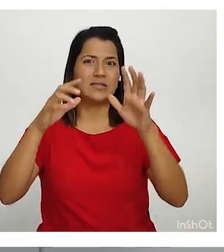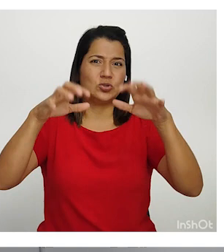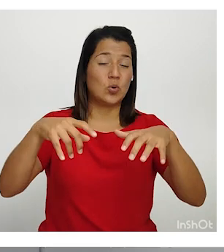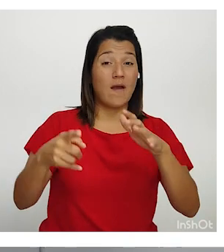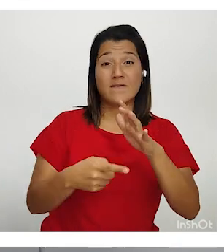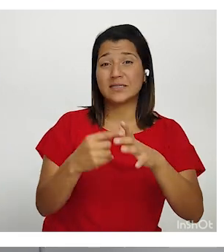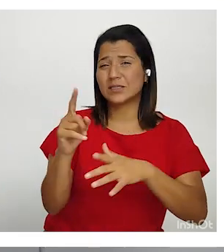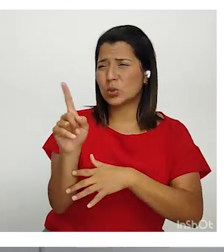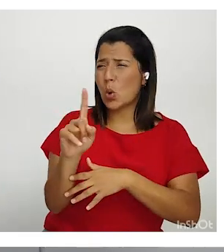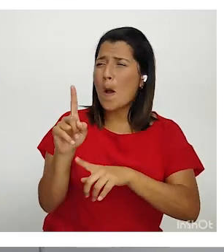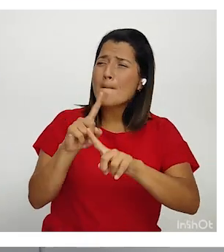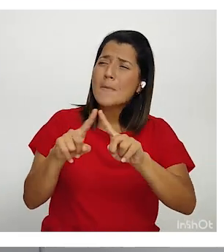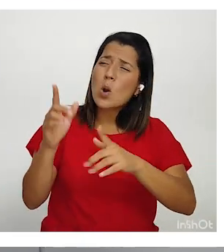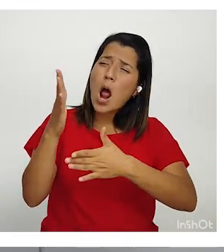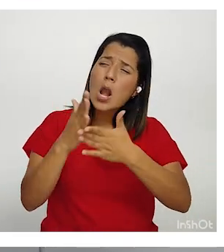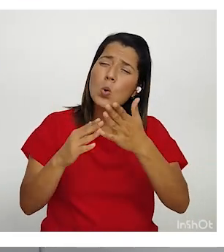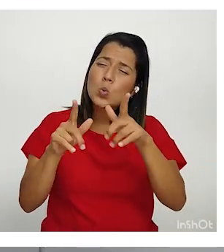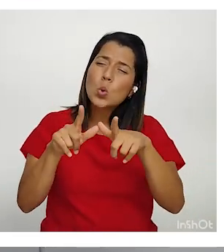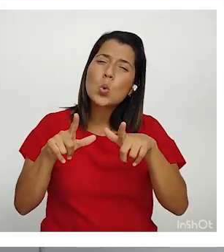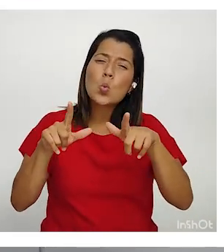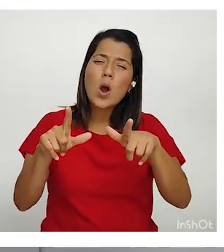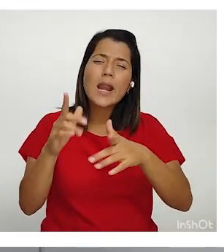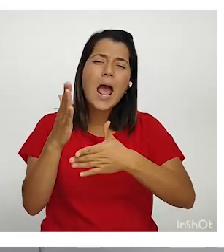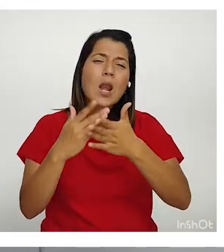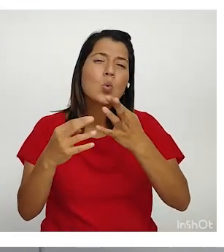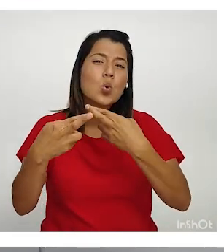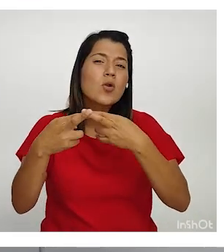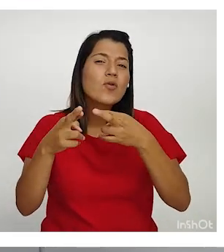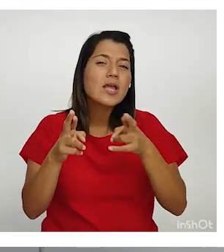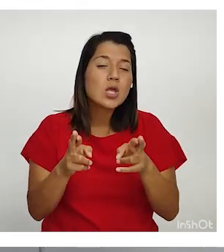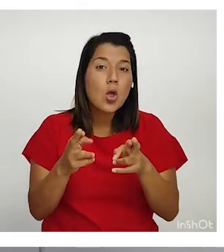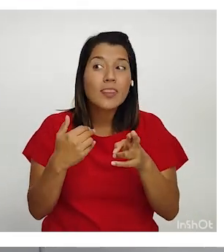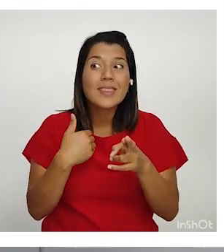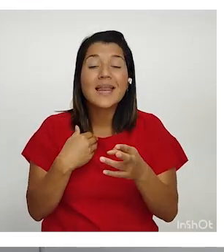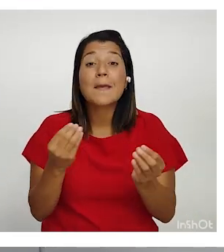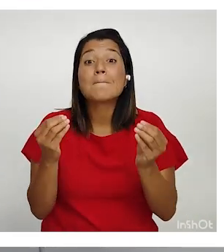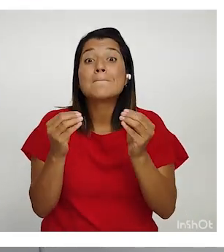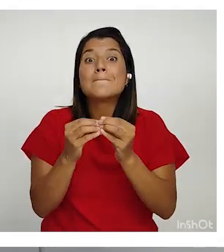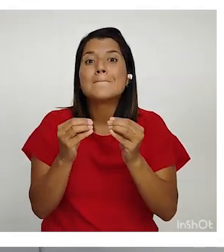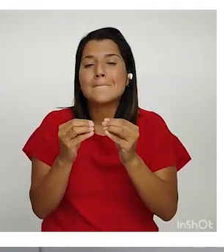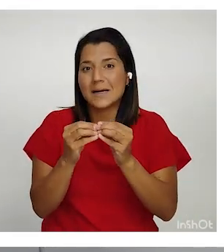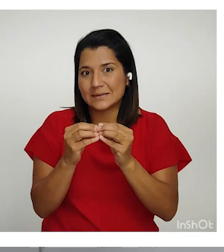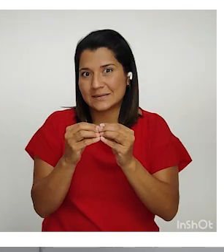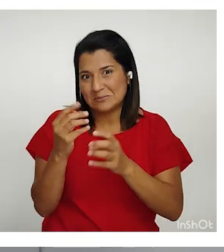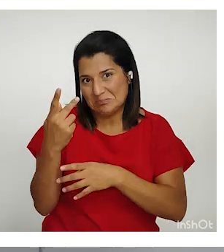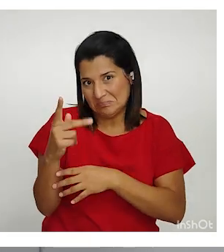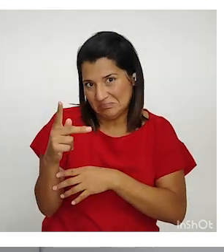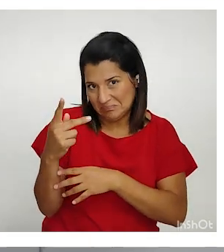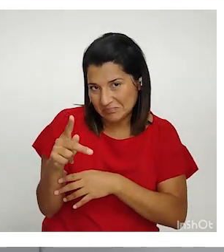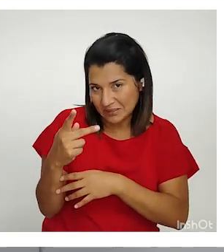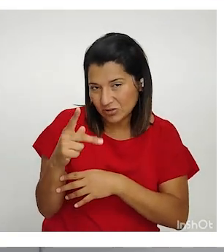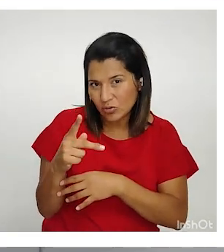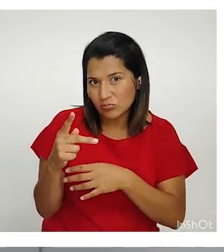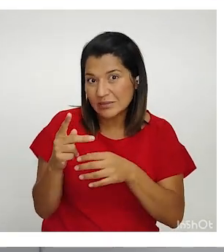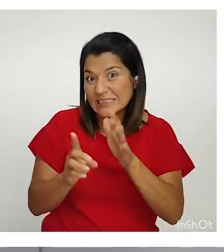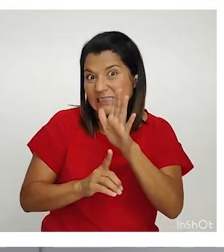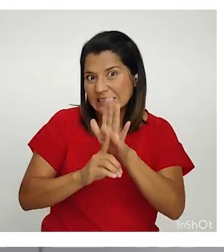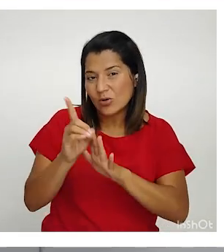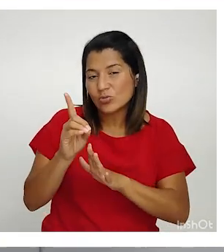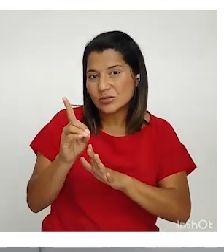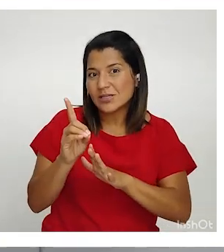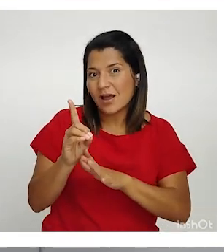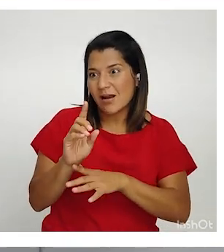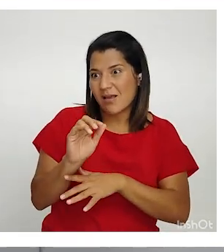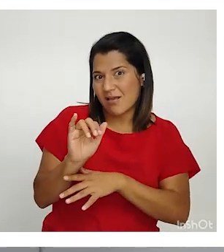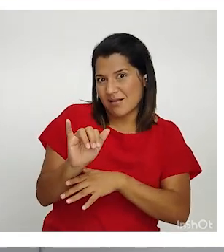zonas que son un poco más focalizadas o regiones del país en donde hay que tener mayor cuidado y que en el Ministerio de Salud trabajan un poco más de